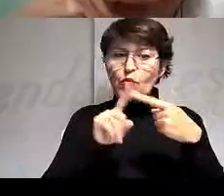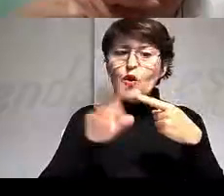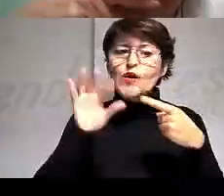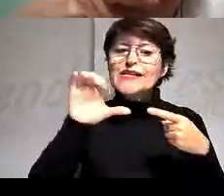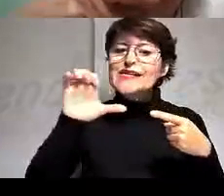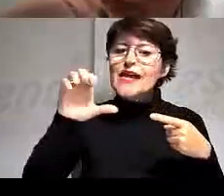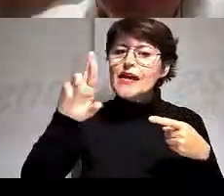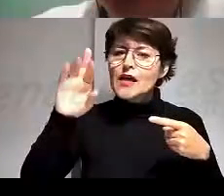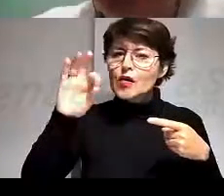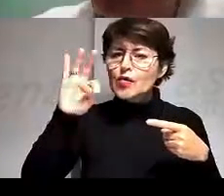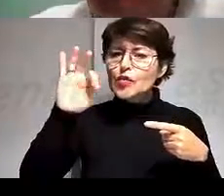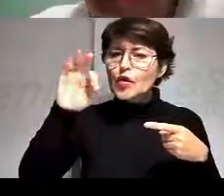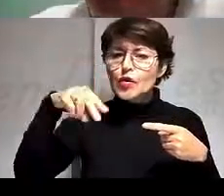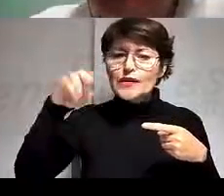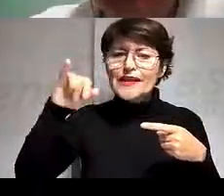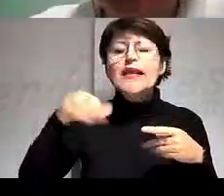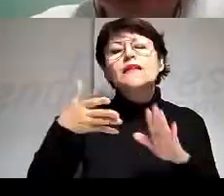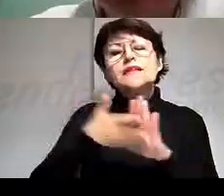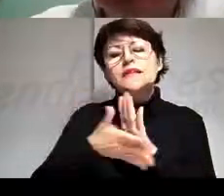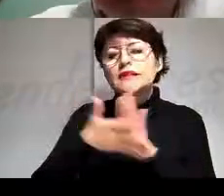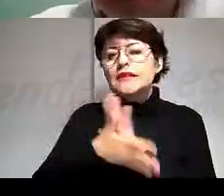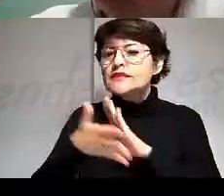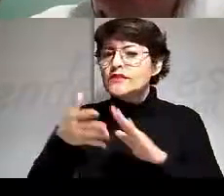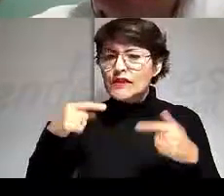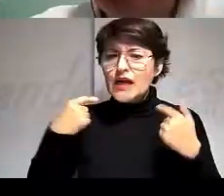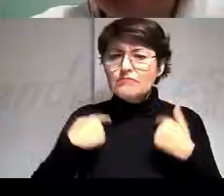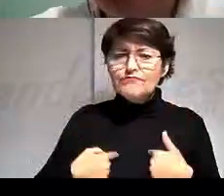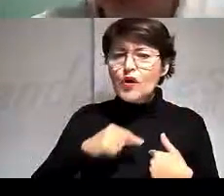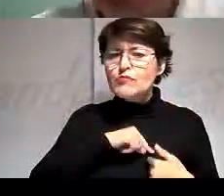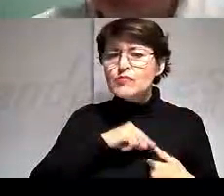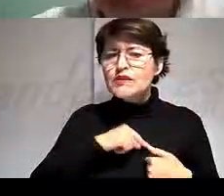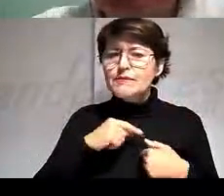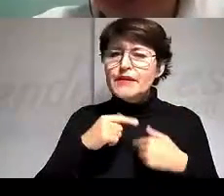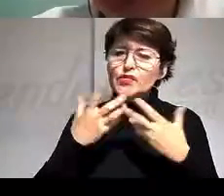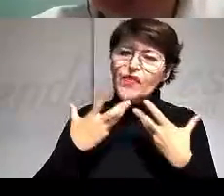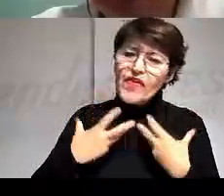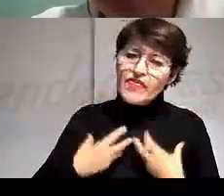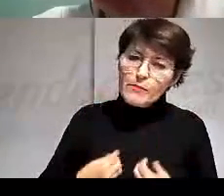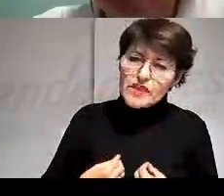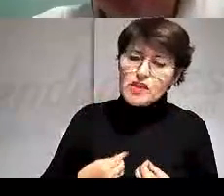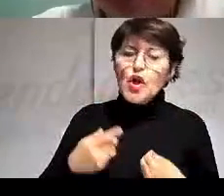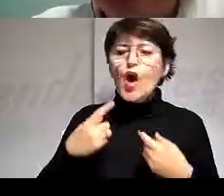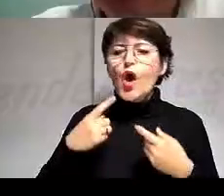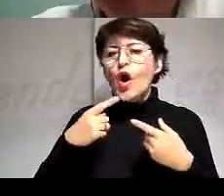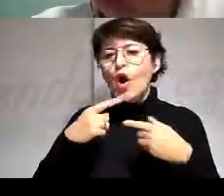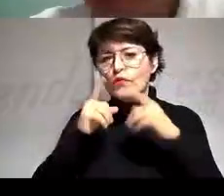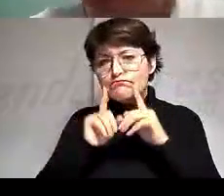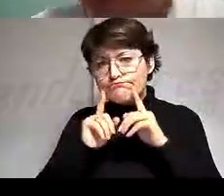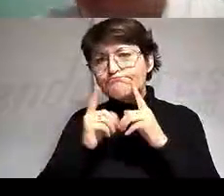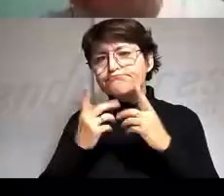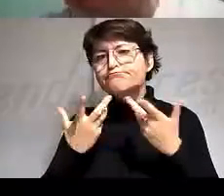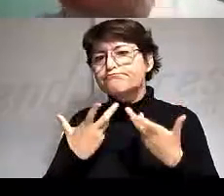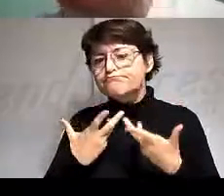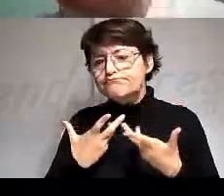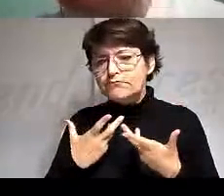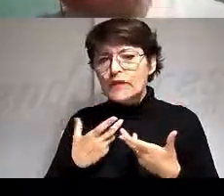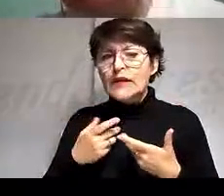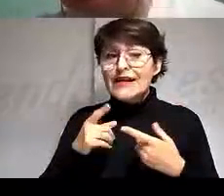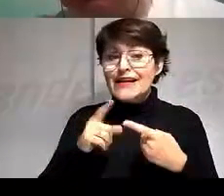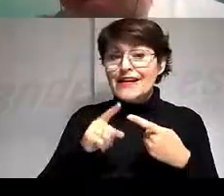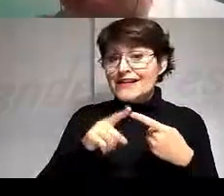porque es la que determina el estado anímico, es decir, todo proceso de depresión, todo trastorno adaptativo, está la